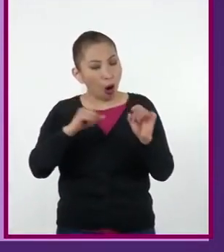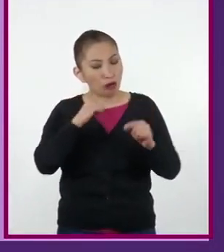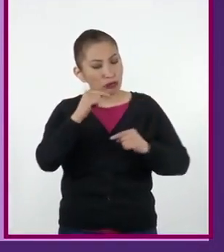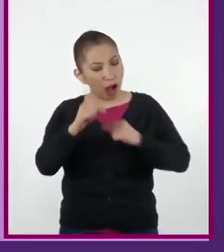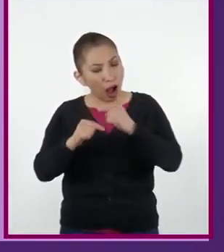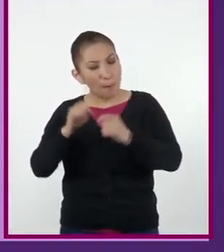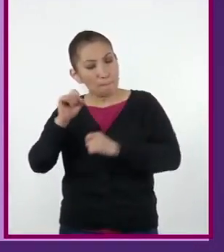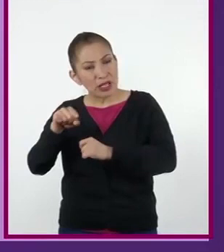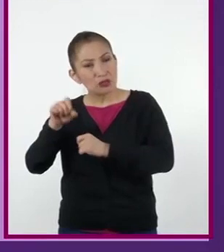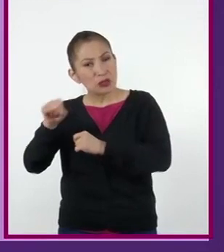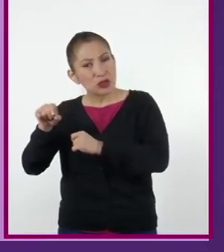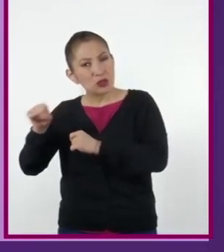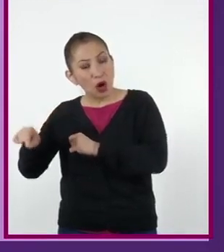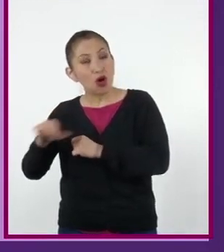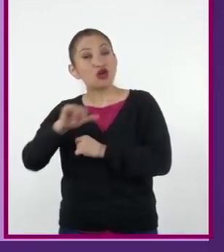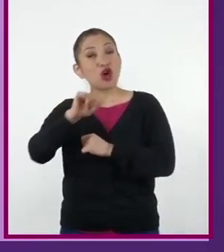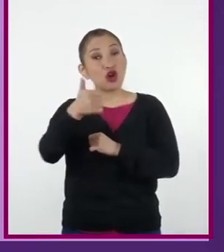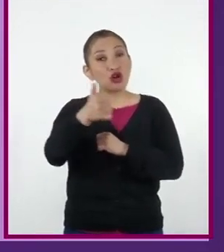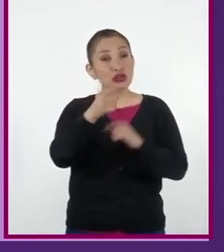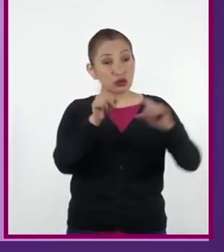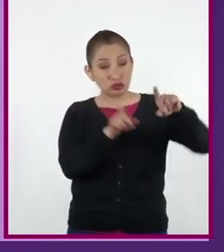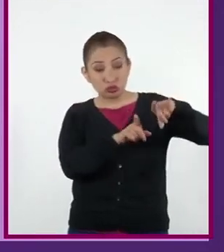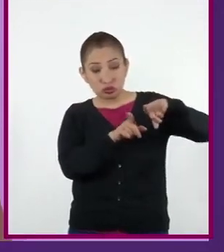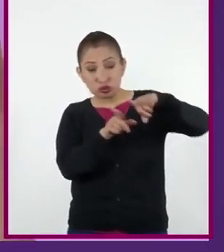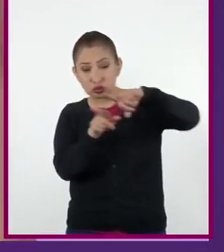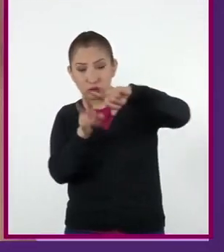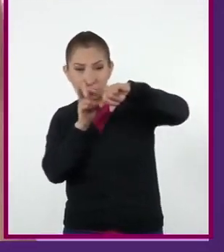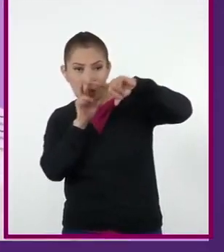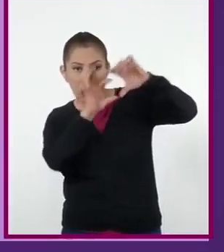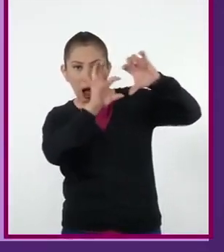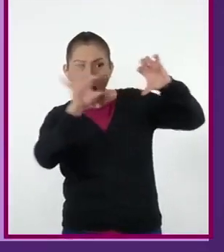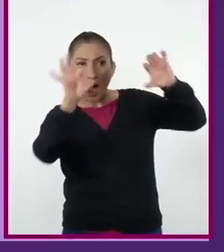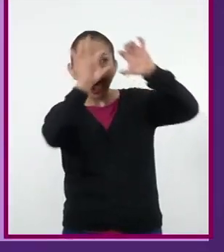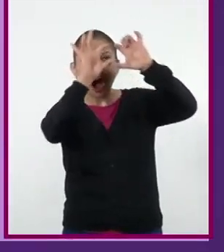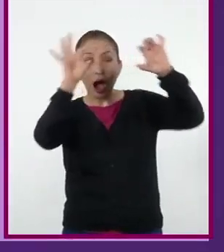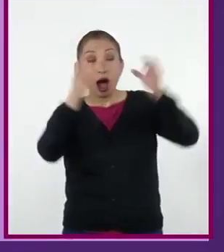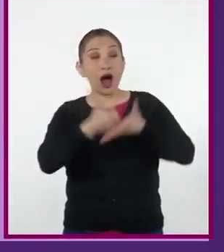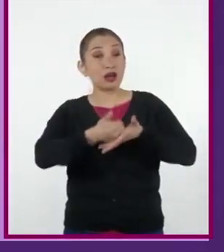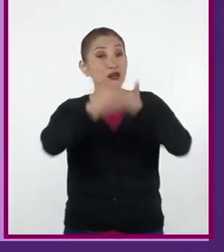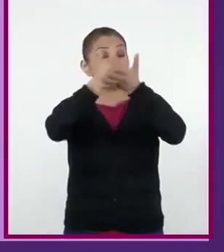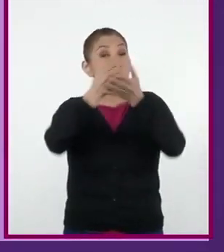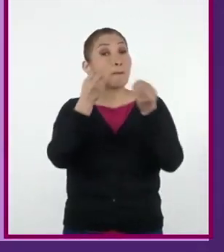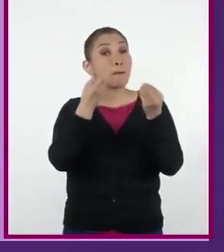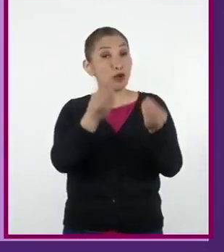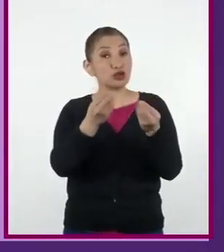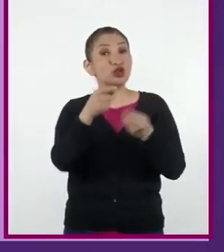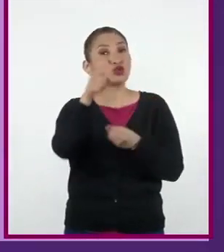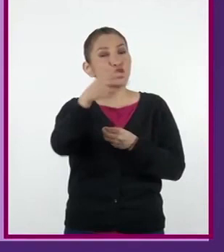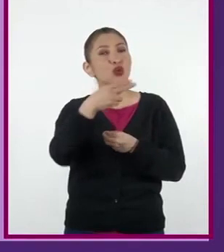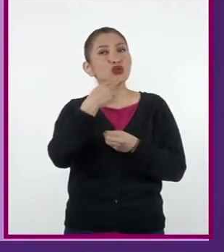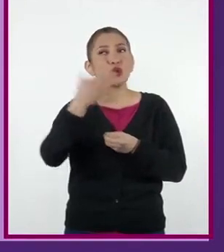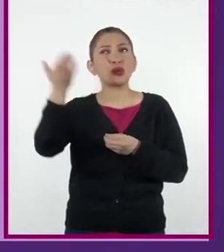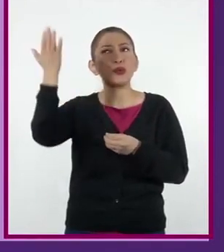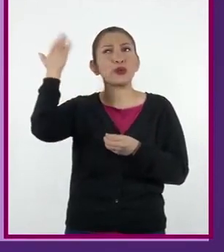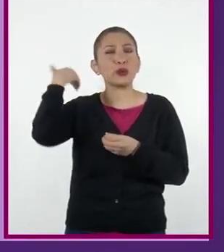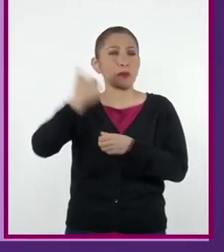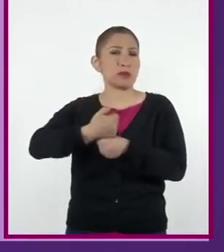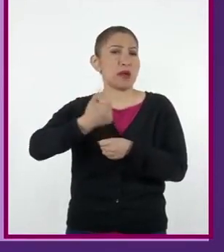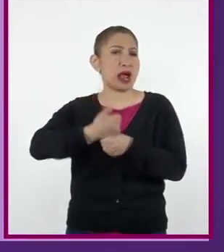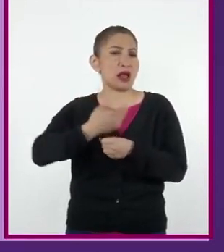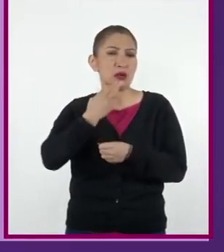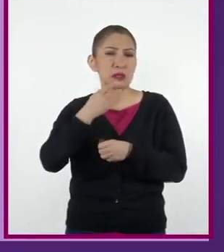simultaneidad con otros hechos y procesos. Es una gran herramienta que vienes utilizando desde